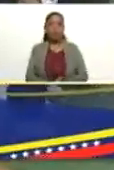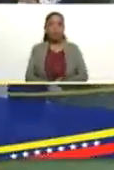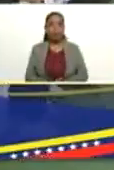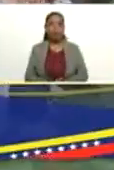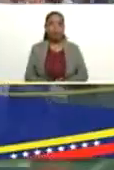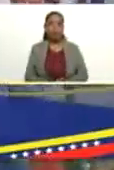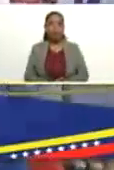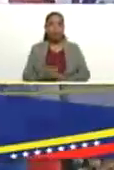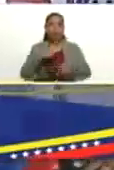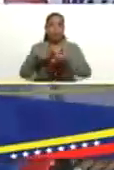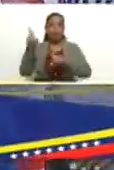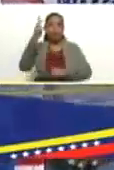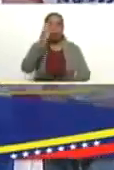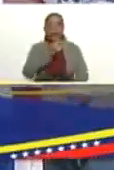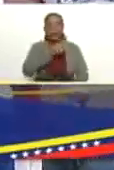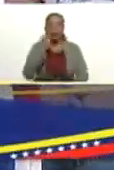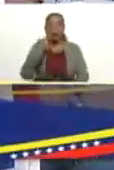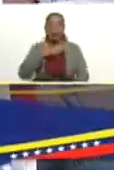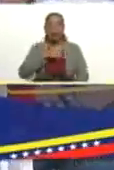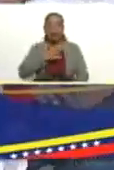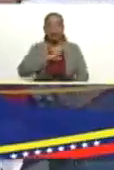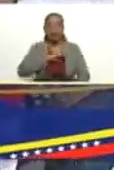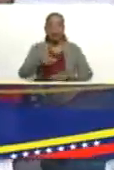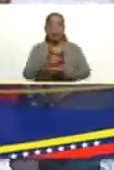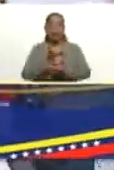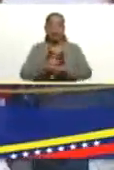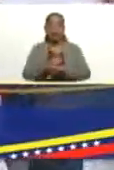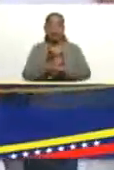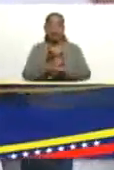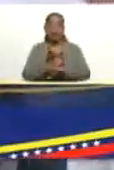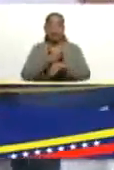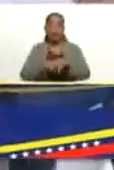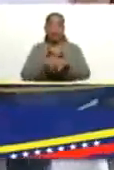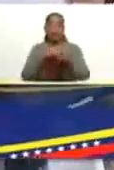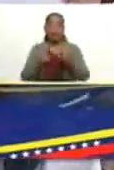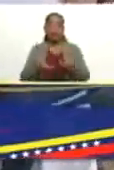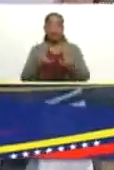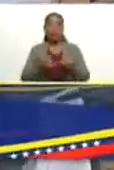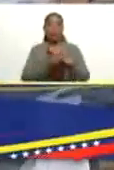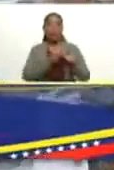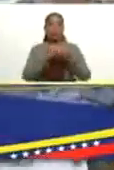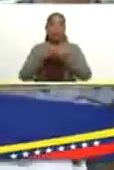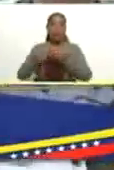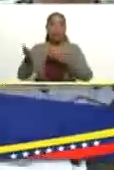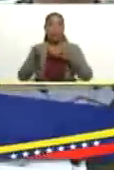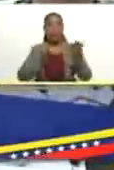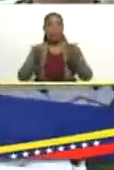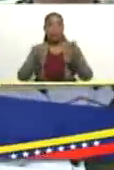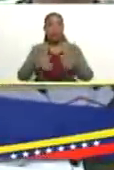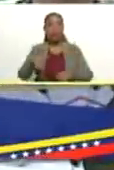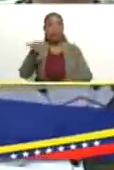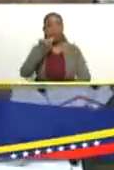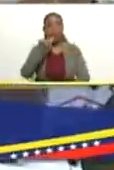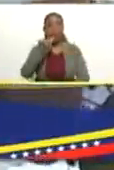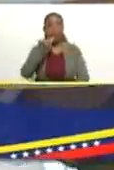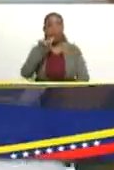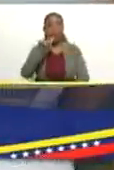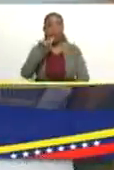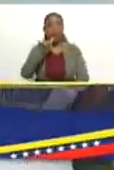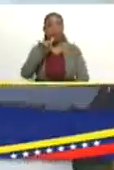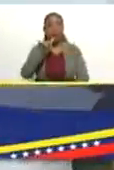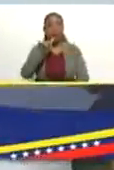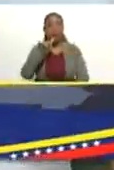Otro compromiso de nuestro gobernador en su periodo actual ha sido el mejoramiento del servicio del agua, por lo que en la actualidad se